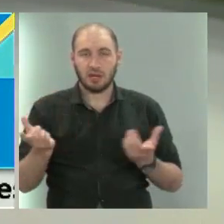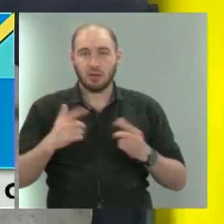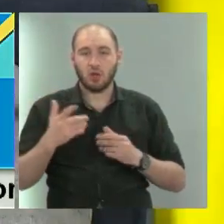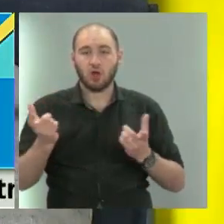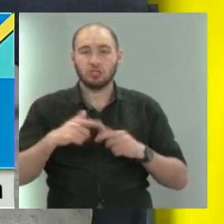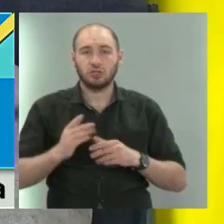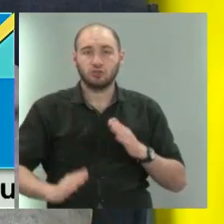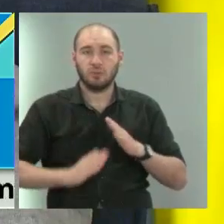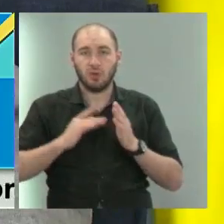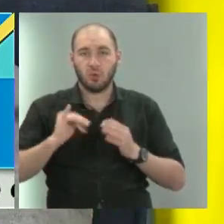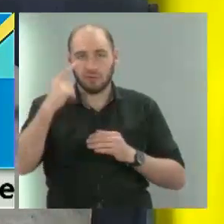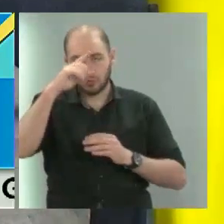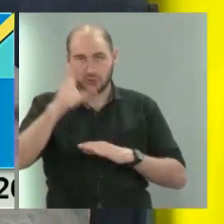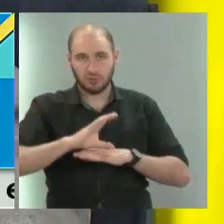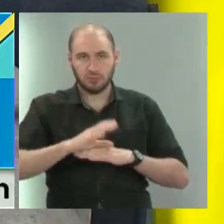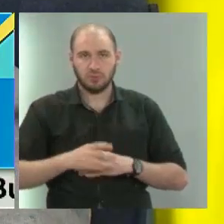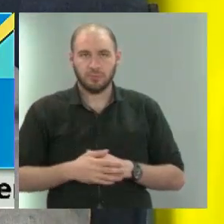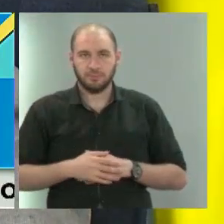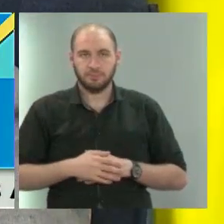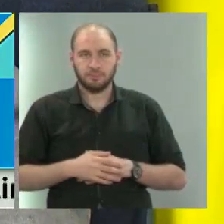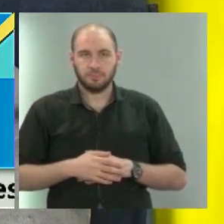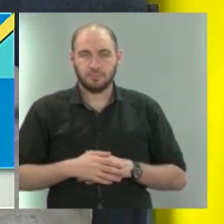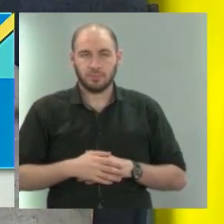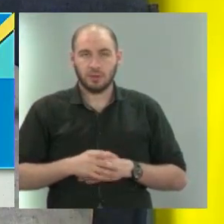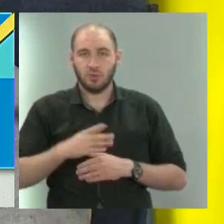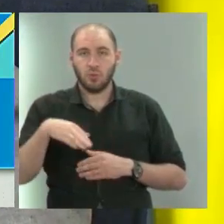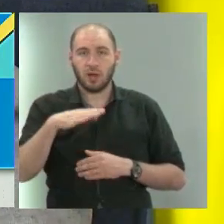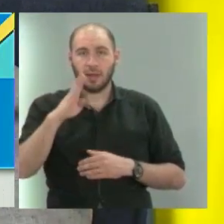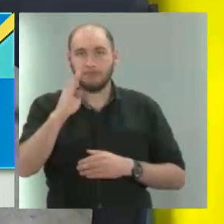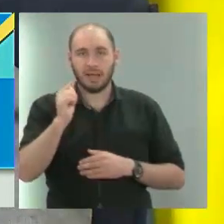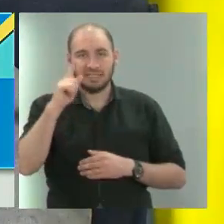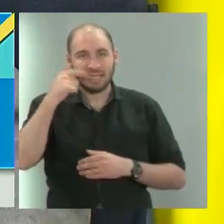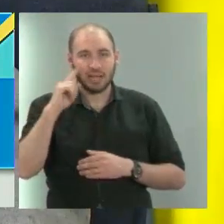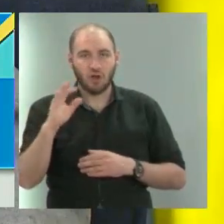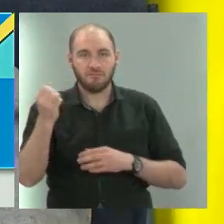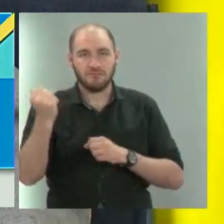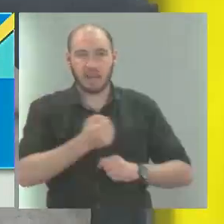Consejo Superior de la Universidad Nacional de Cuyo en el Balseiro, en Bariloche.